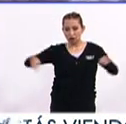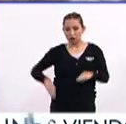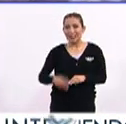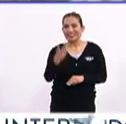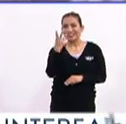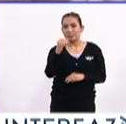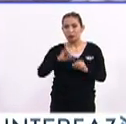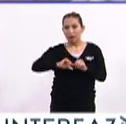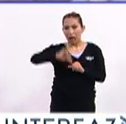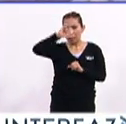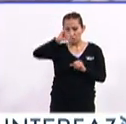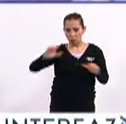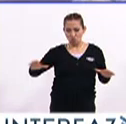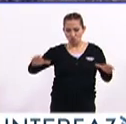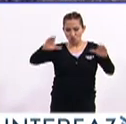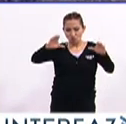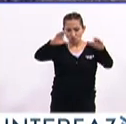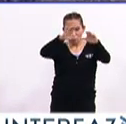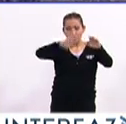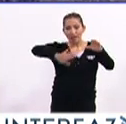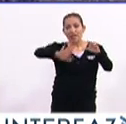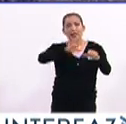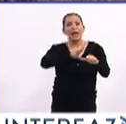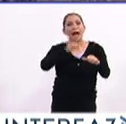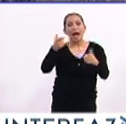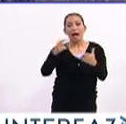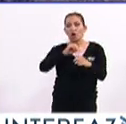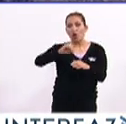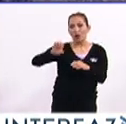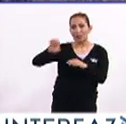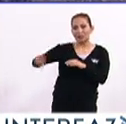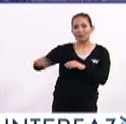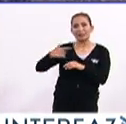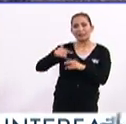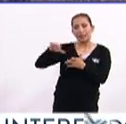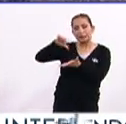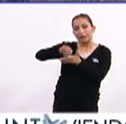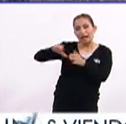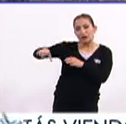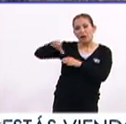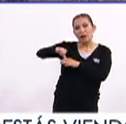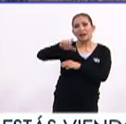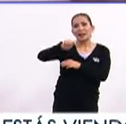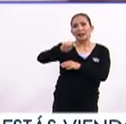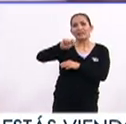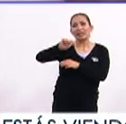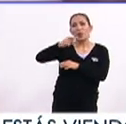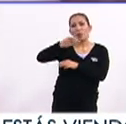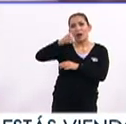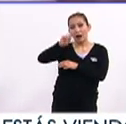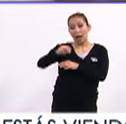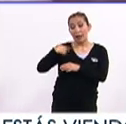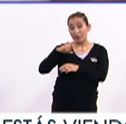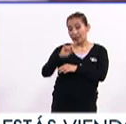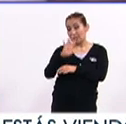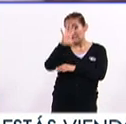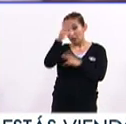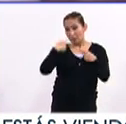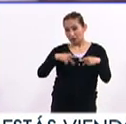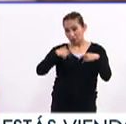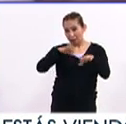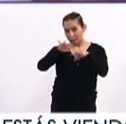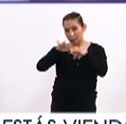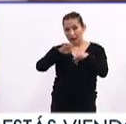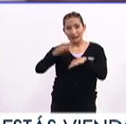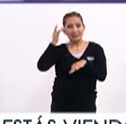3.5 metros de altura aproximadamente, y se encuentra al oeste del conjunto central de Daxyan. Con ayuda de 35 trabajadores